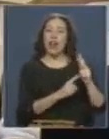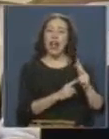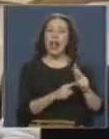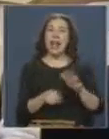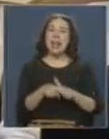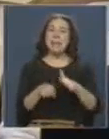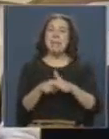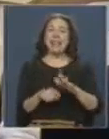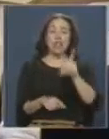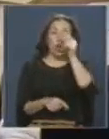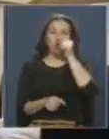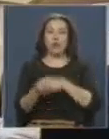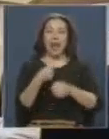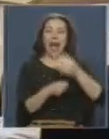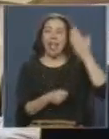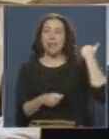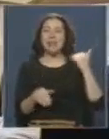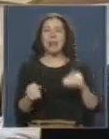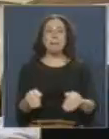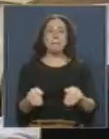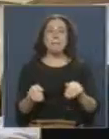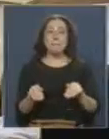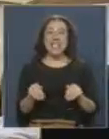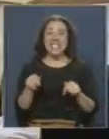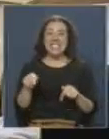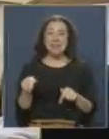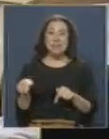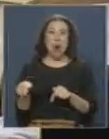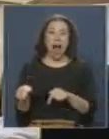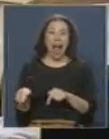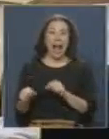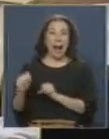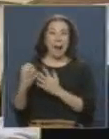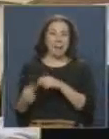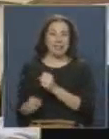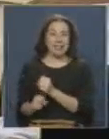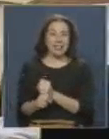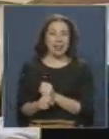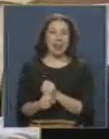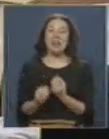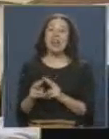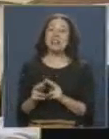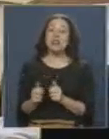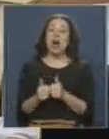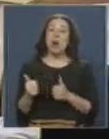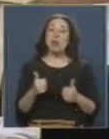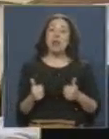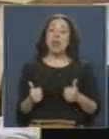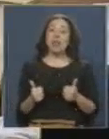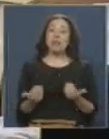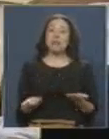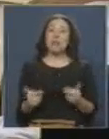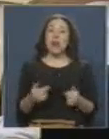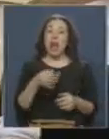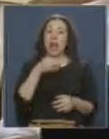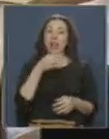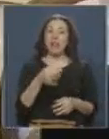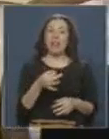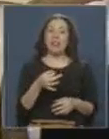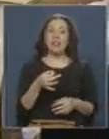la misma faena. ¿Y qué han hecho las autoridades medioambientales? Bueno, hoy se llenan la boca con cambiar la historia en la